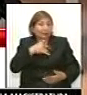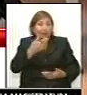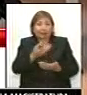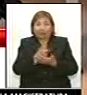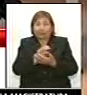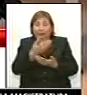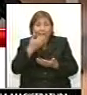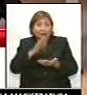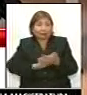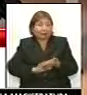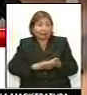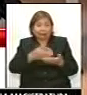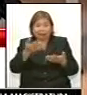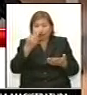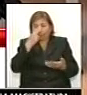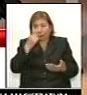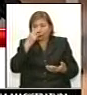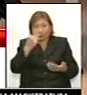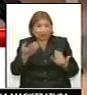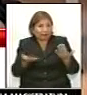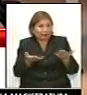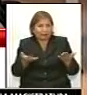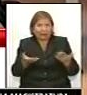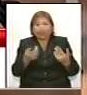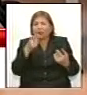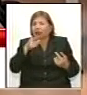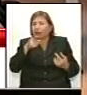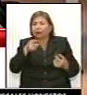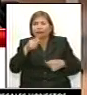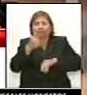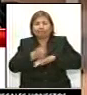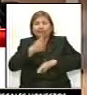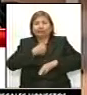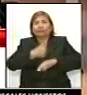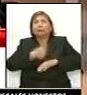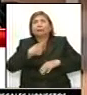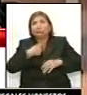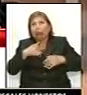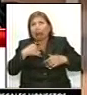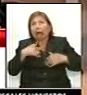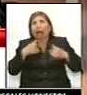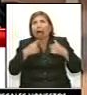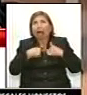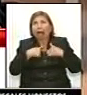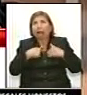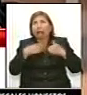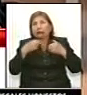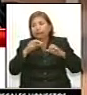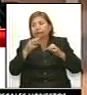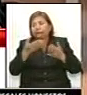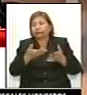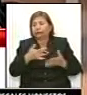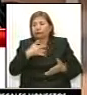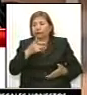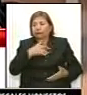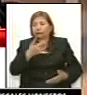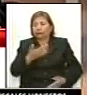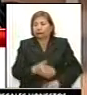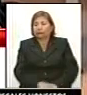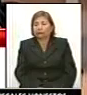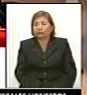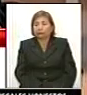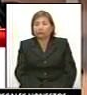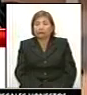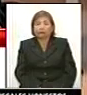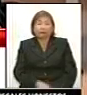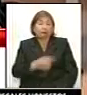incómodo, mal, de algo raro que estaba pasando, sino que tú eras el culpable de sentir eso. Y